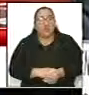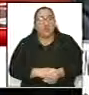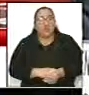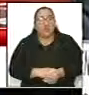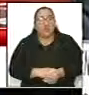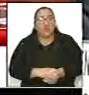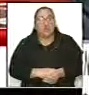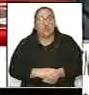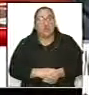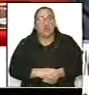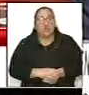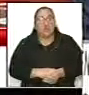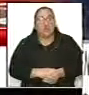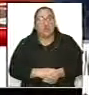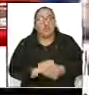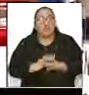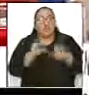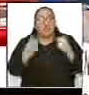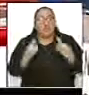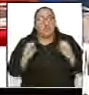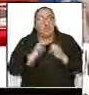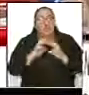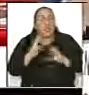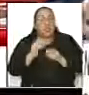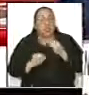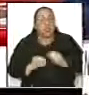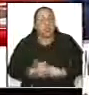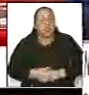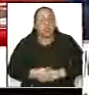blanco sin una decisión clara de solución.